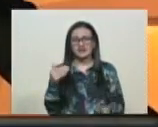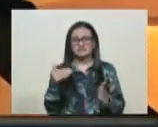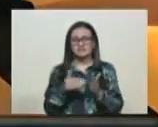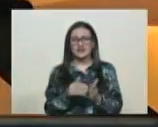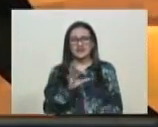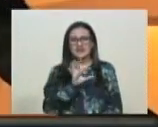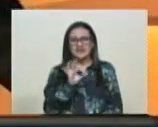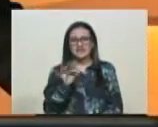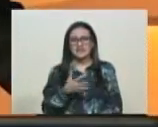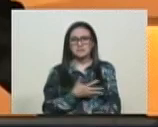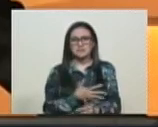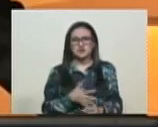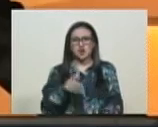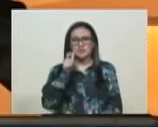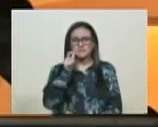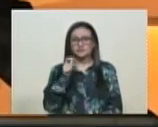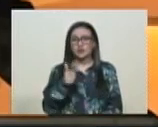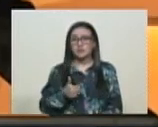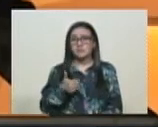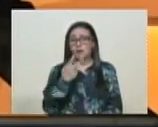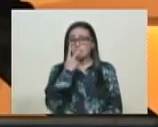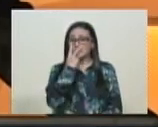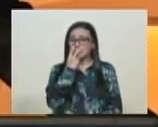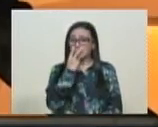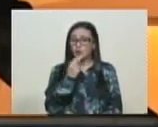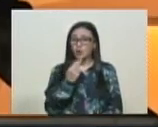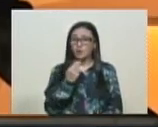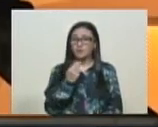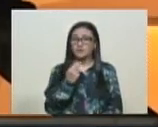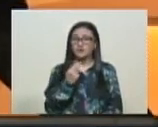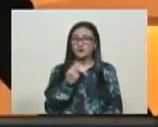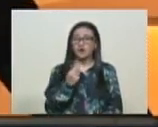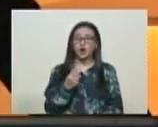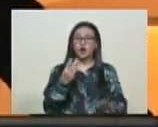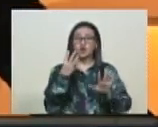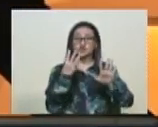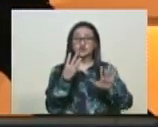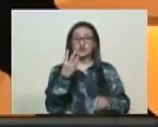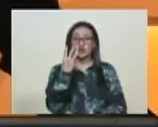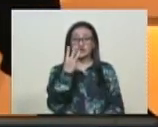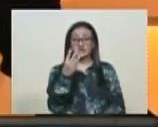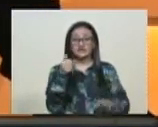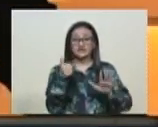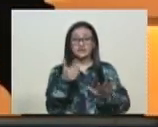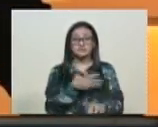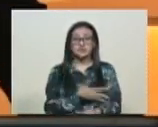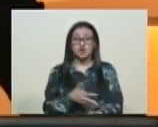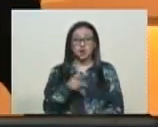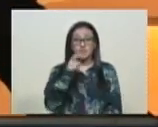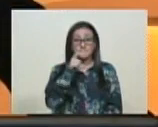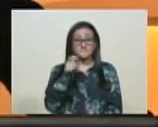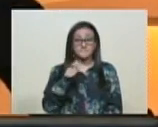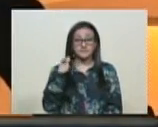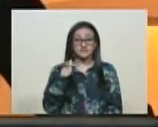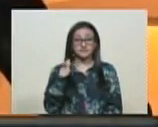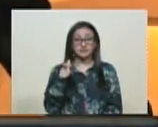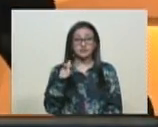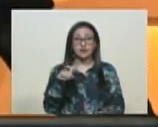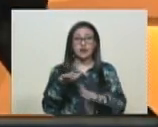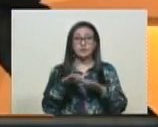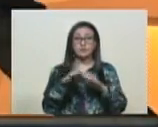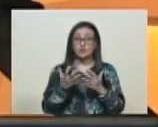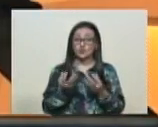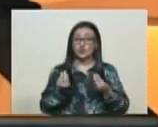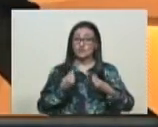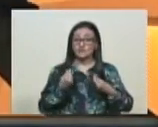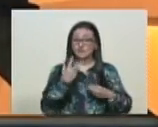personas a la pobreza y 836 millones de personas en el mundo que viven en la pobreza